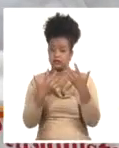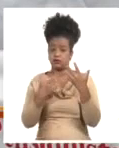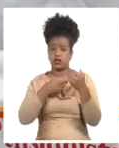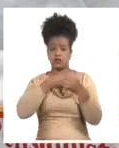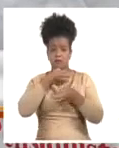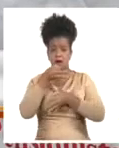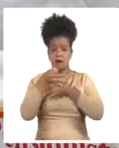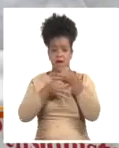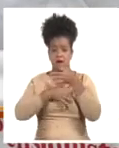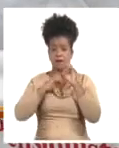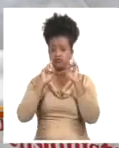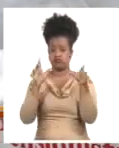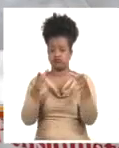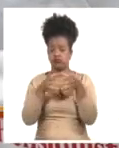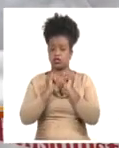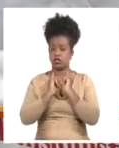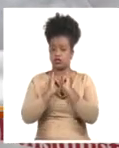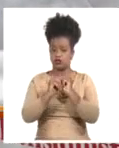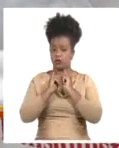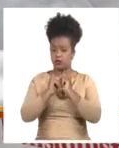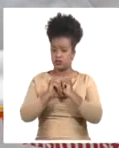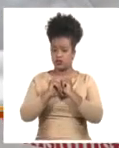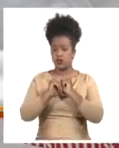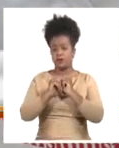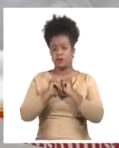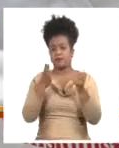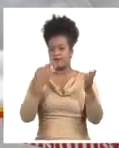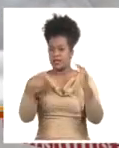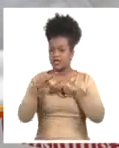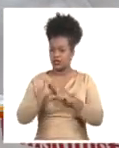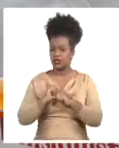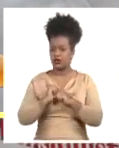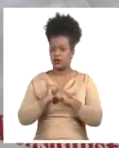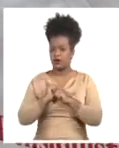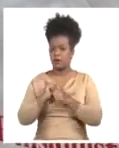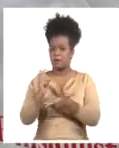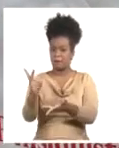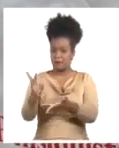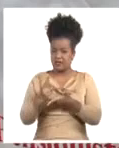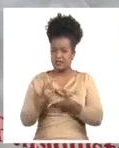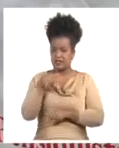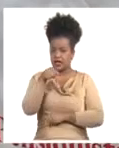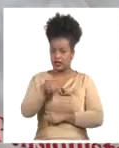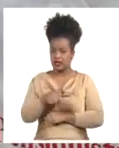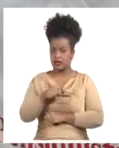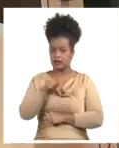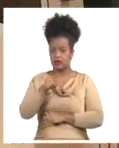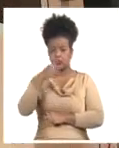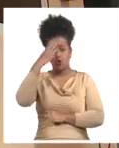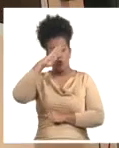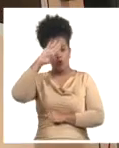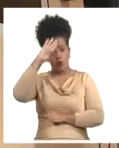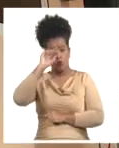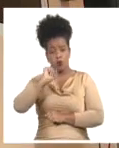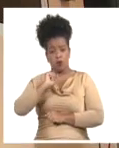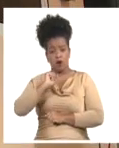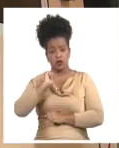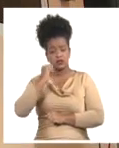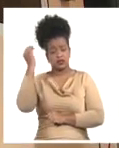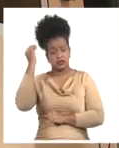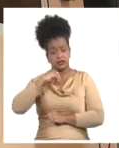la información que nos han dado los ministerios que han venido aquí, es cómo Cuba, a pesar de